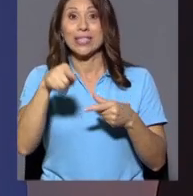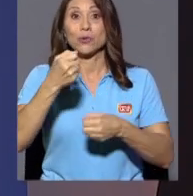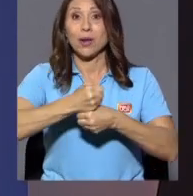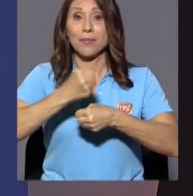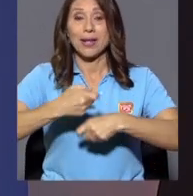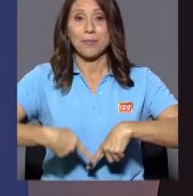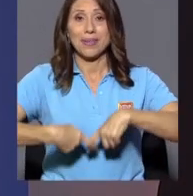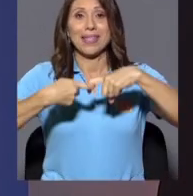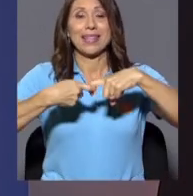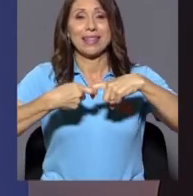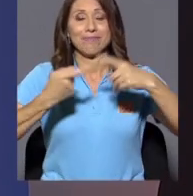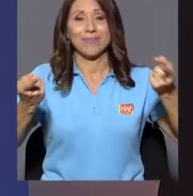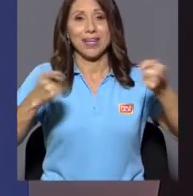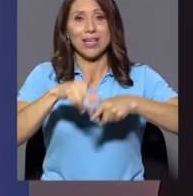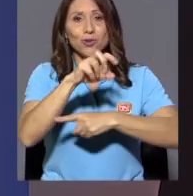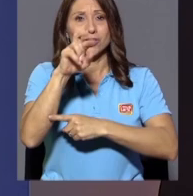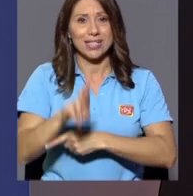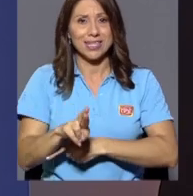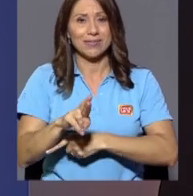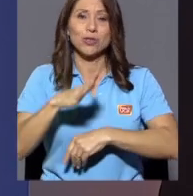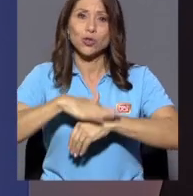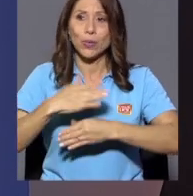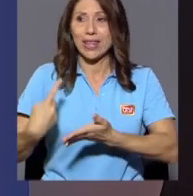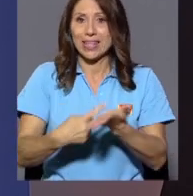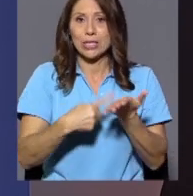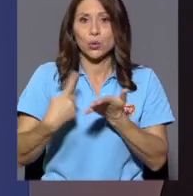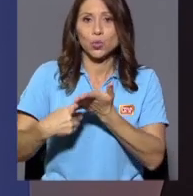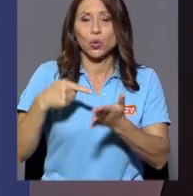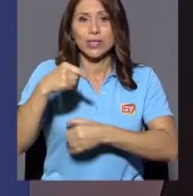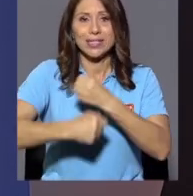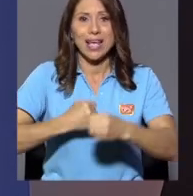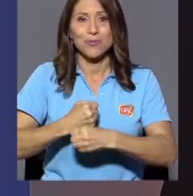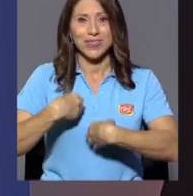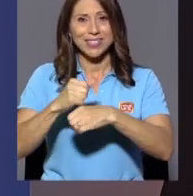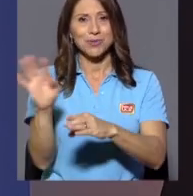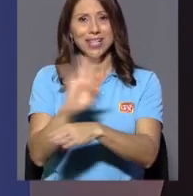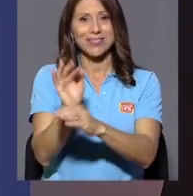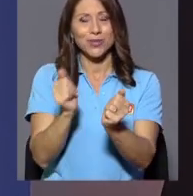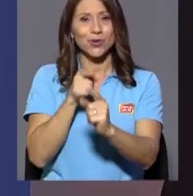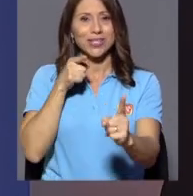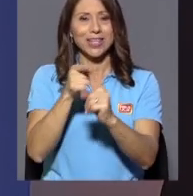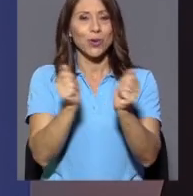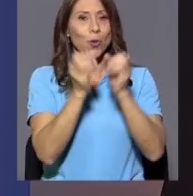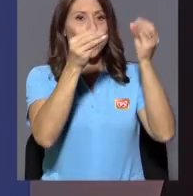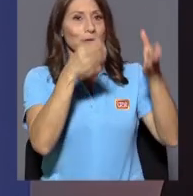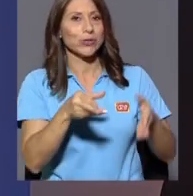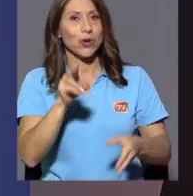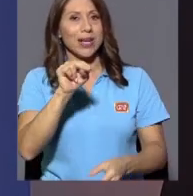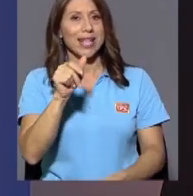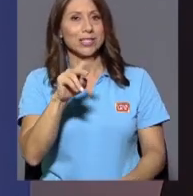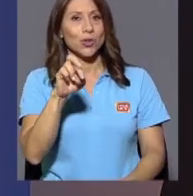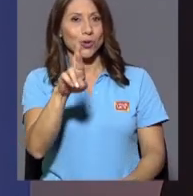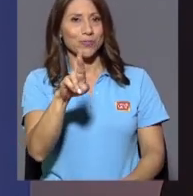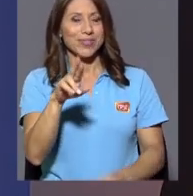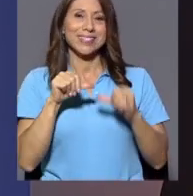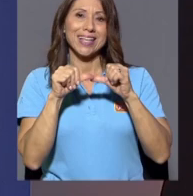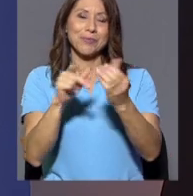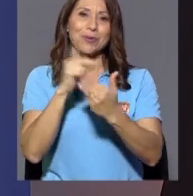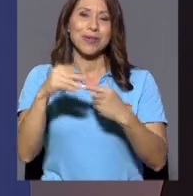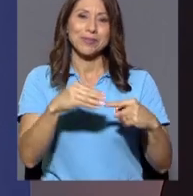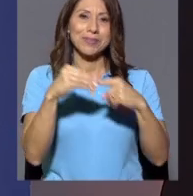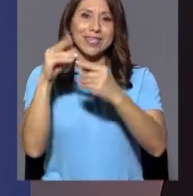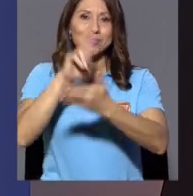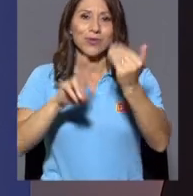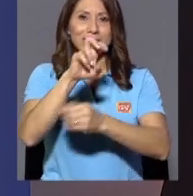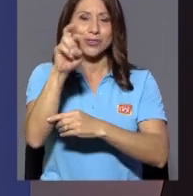pendiente en el caso de costarricense a propósito de la gran discusión que se ha dado este año hicimos televisión con sentido con el profesor néstor seguimos